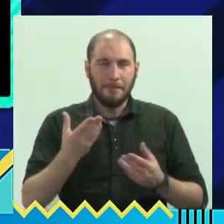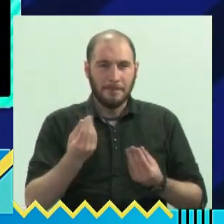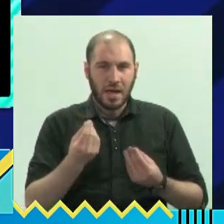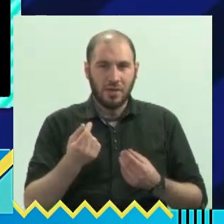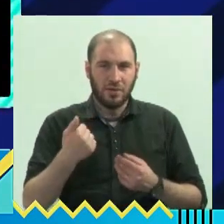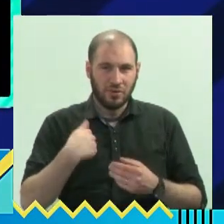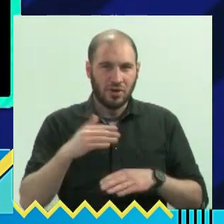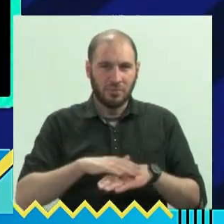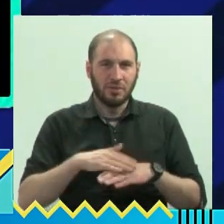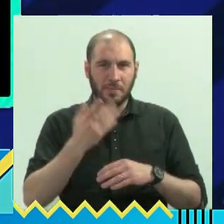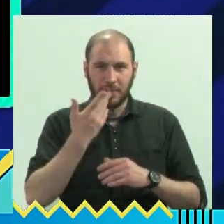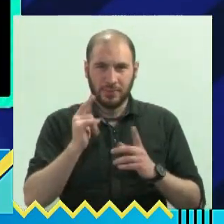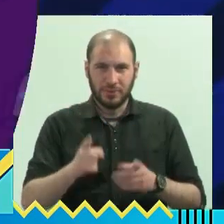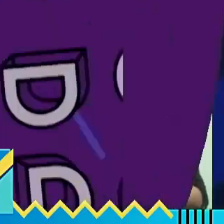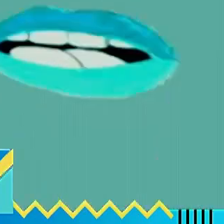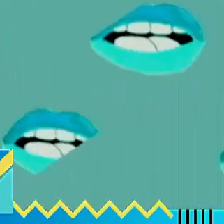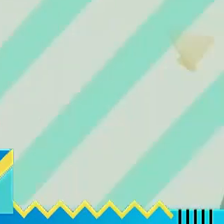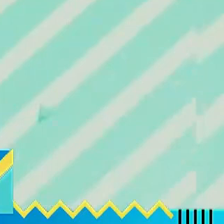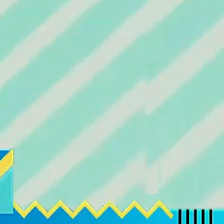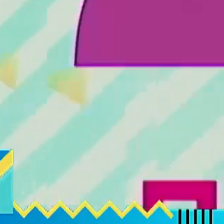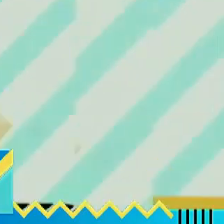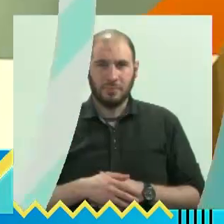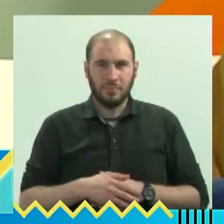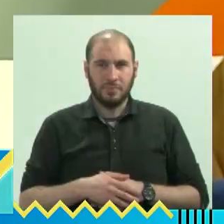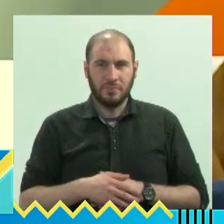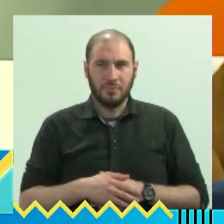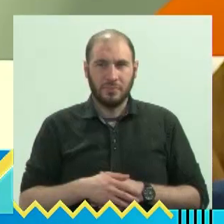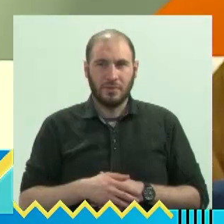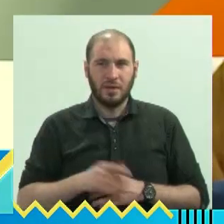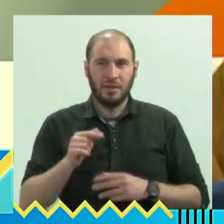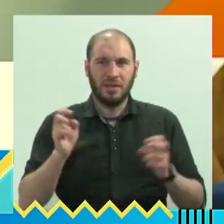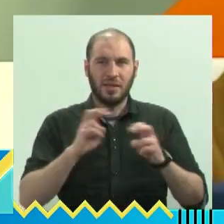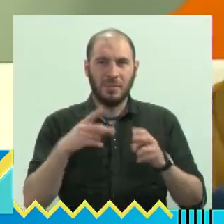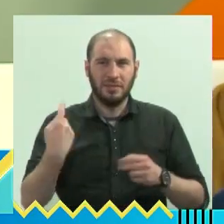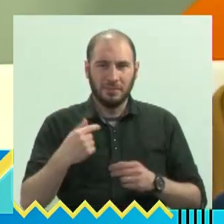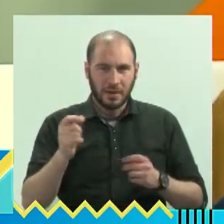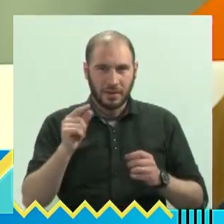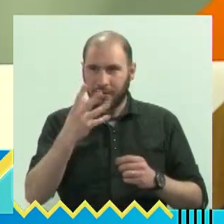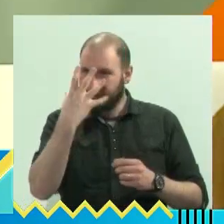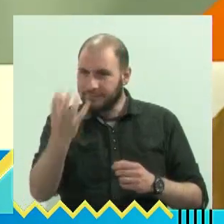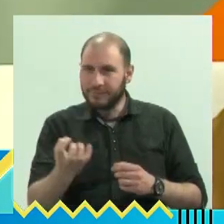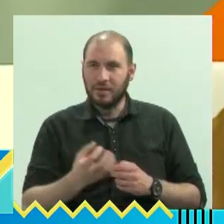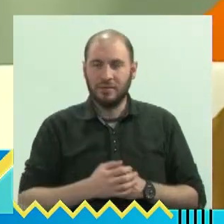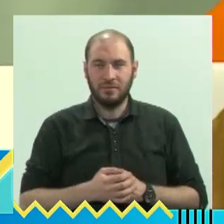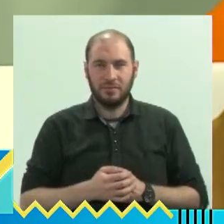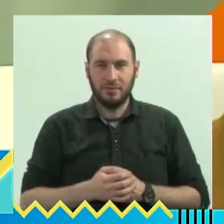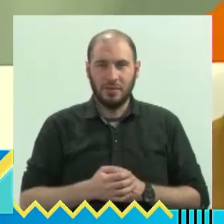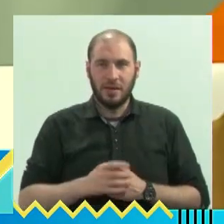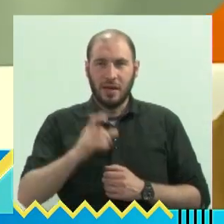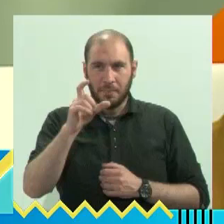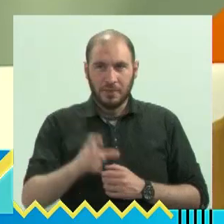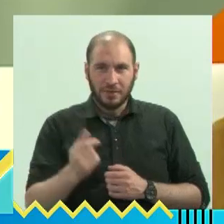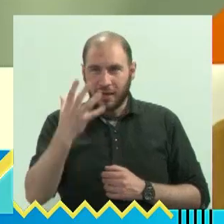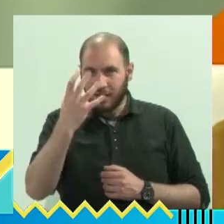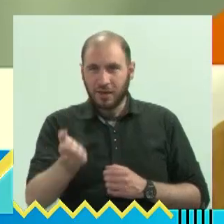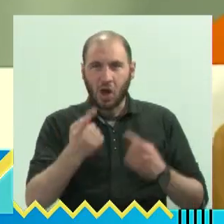mí me incumbe y lo que a mí me gusta, creo que es una cuestión que siempre llama la atención porque al ser humano le llama la